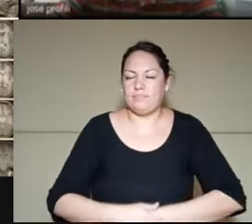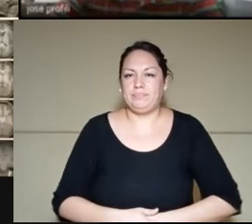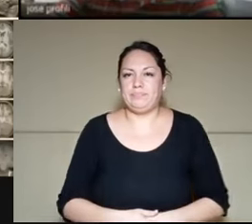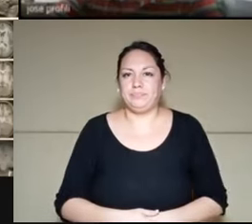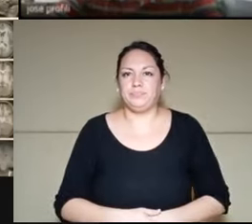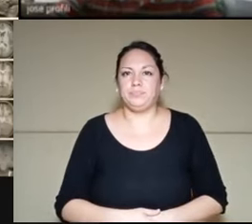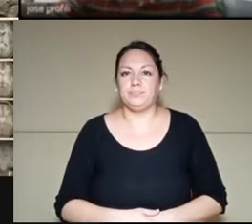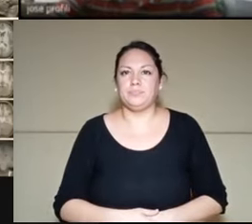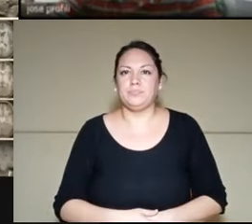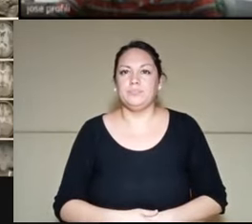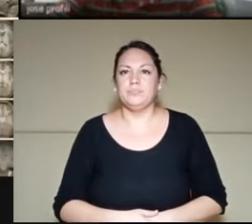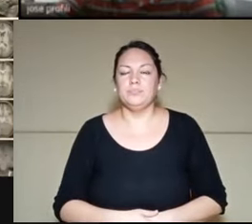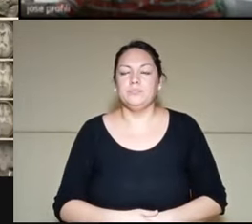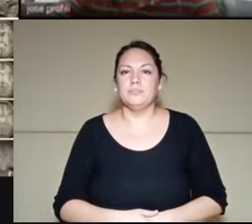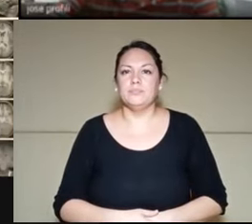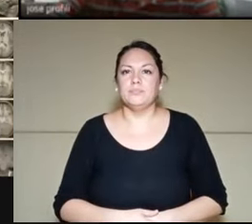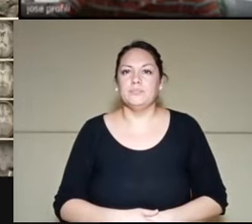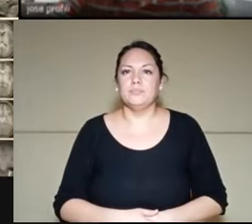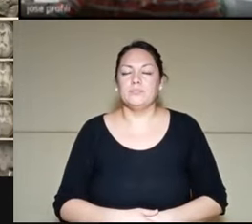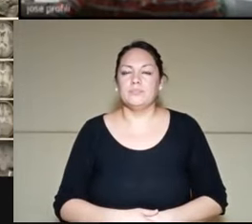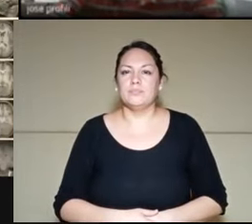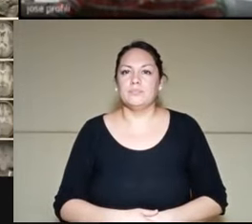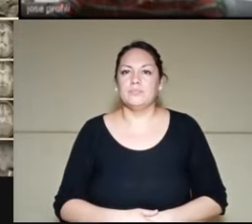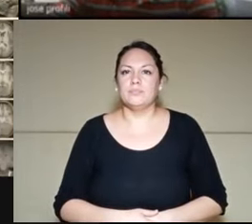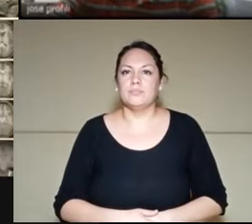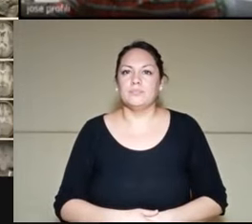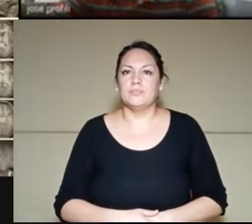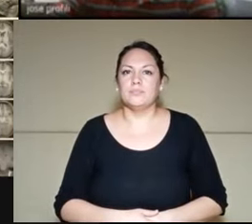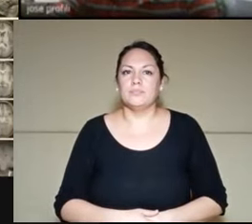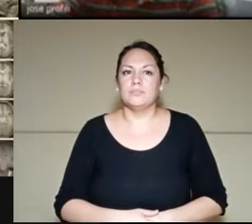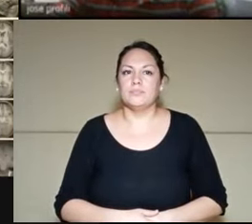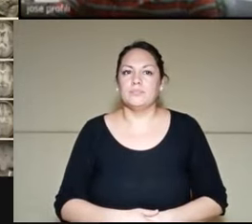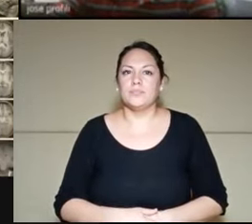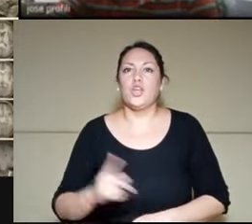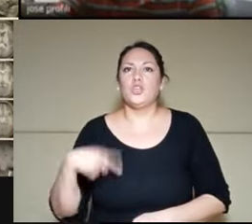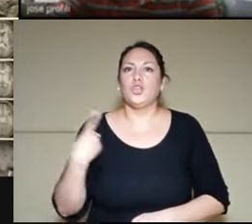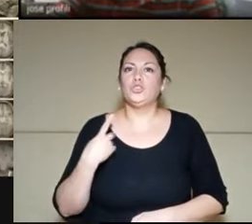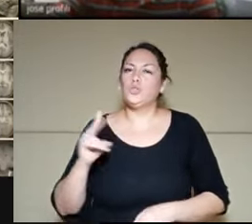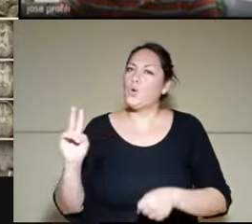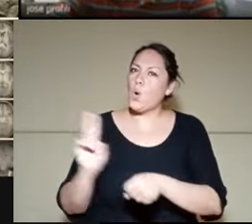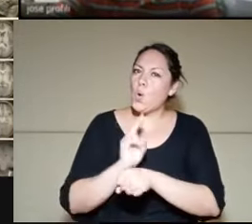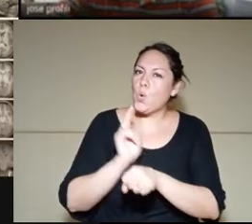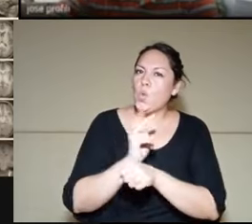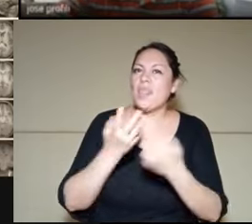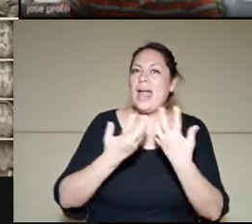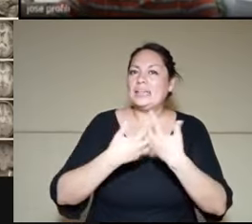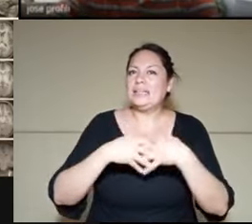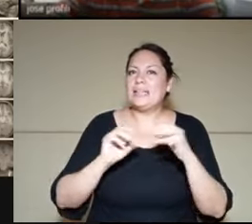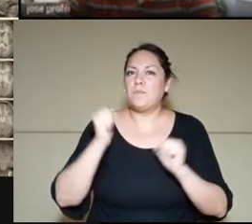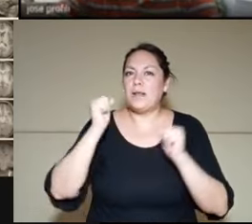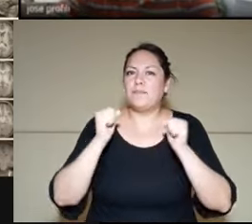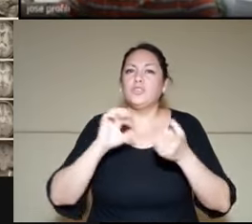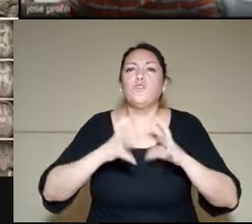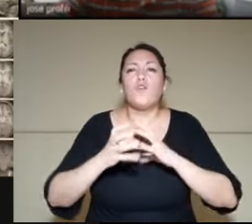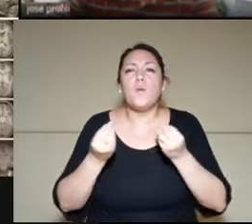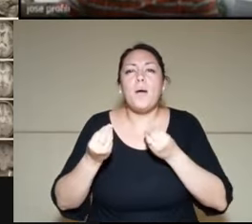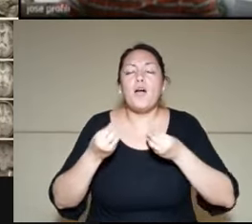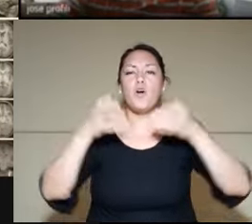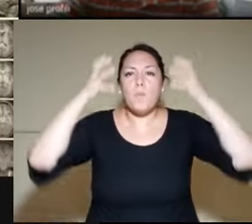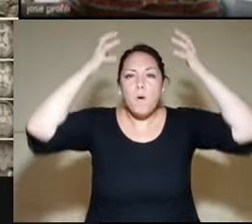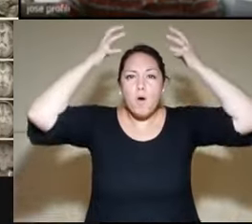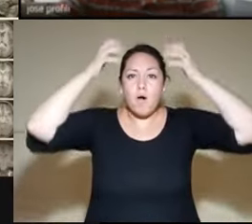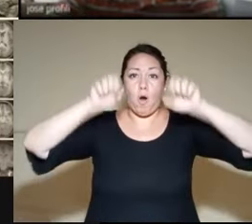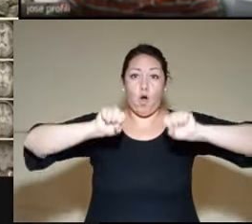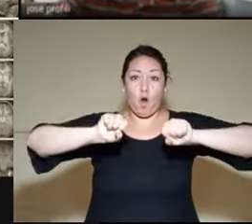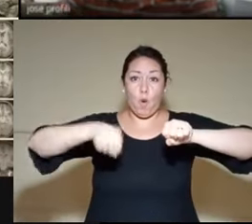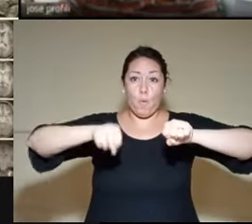que son las vértebras. Por eso, hay que cuidar nuestro sistema nervioso con los